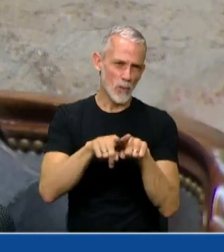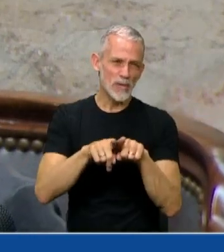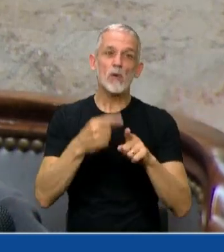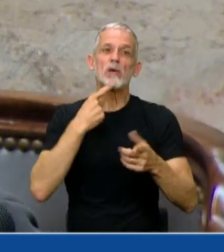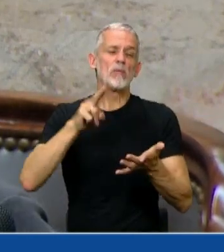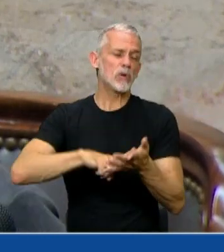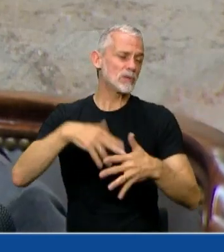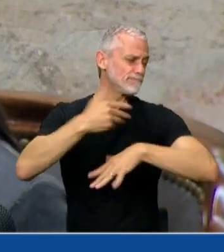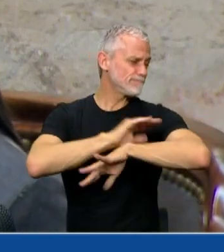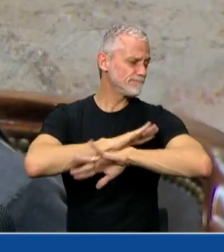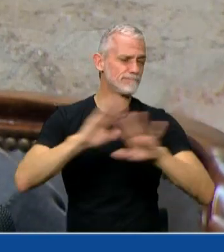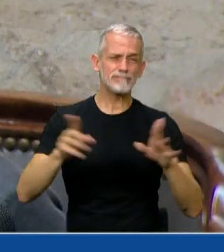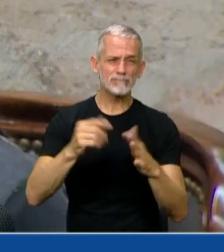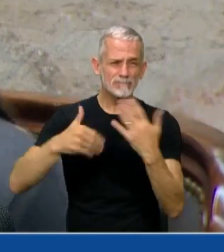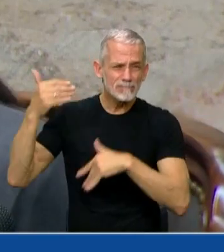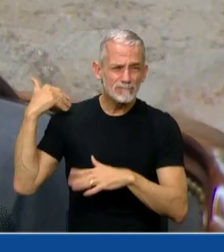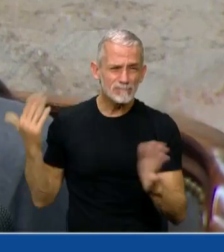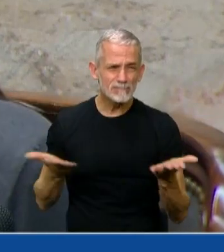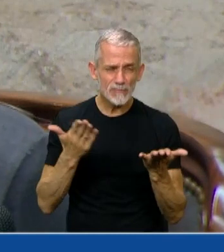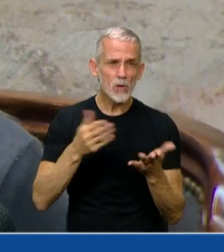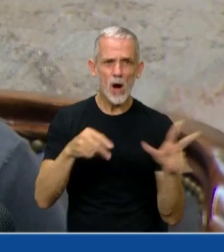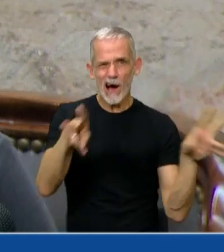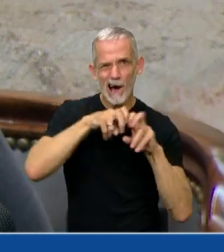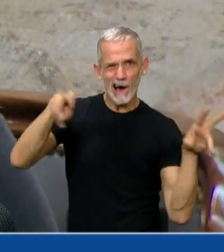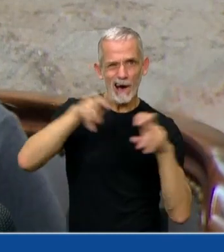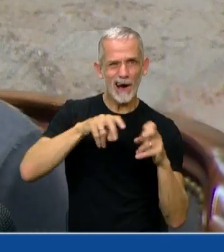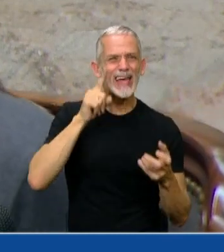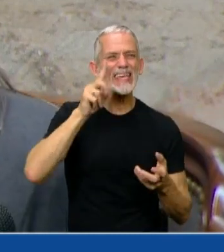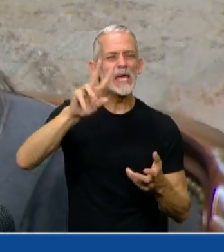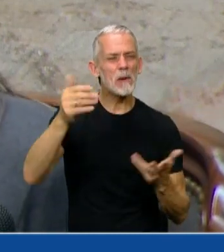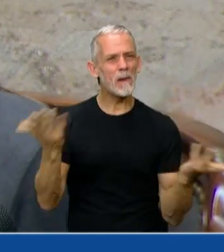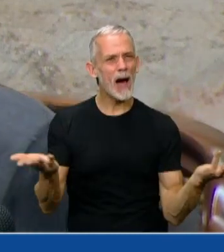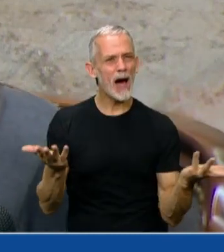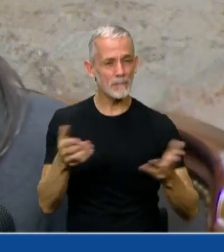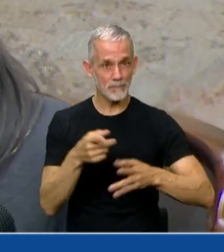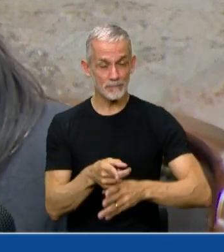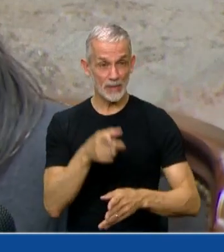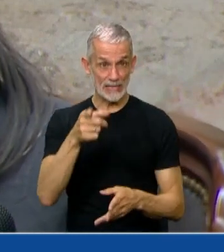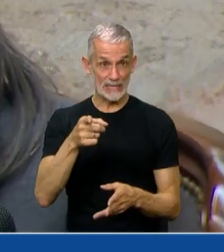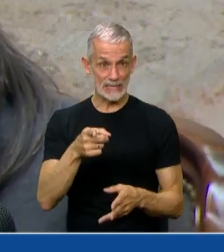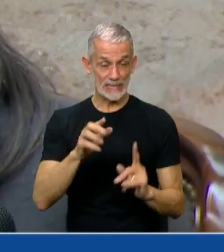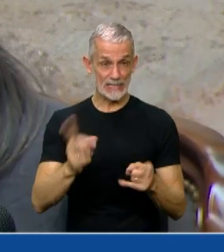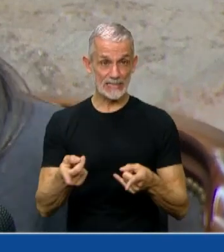impuesto enormemente regresivo como mayor fuente de recaudación. Y en ese sentido,